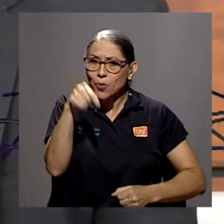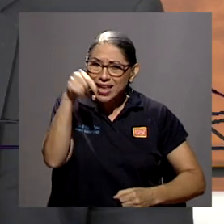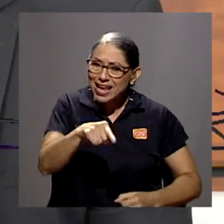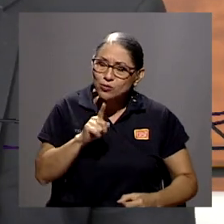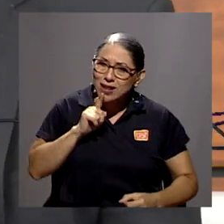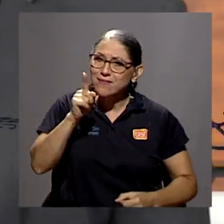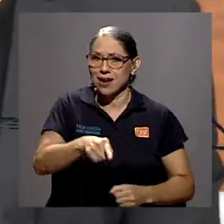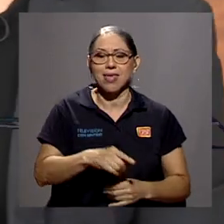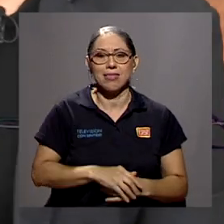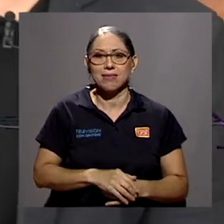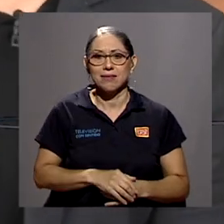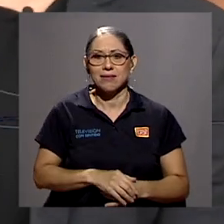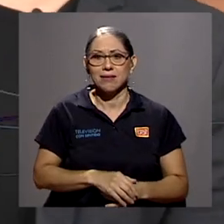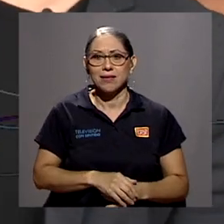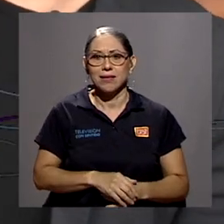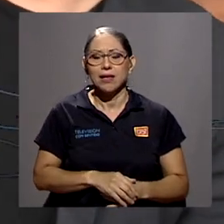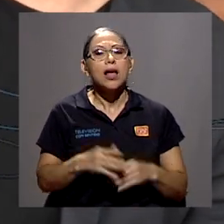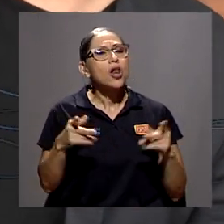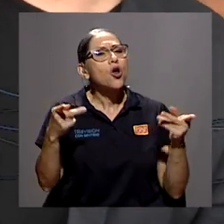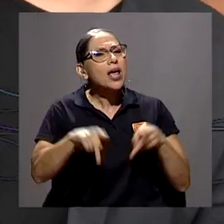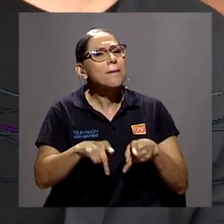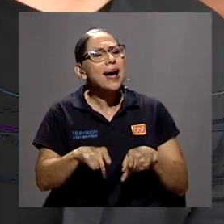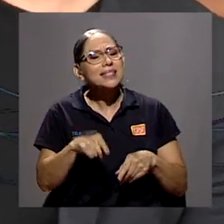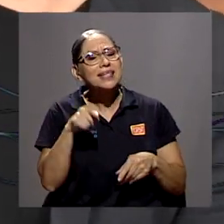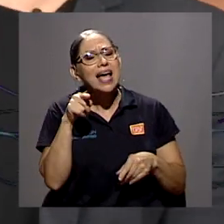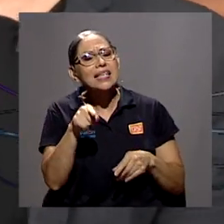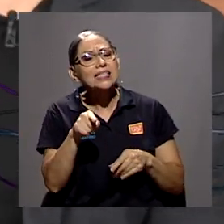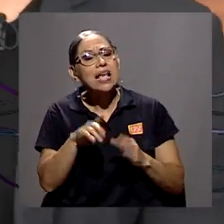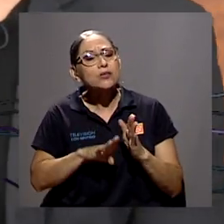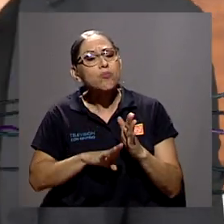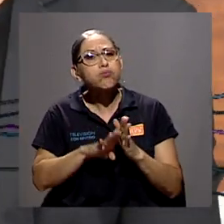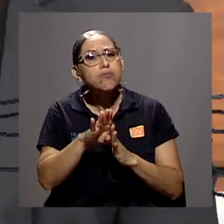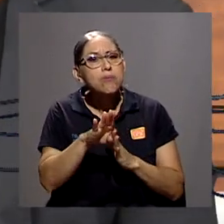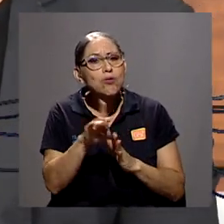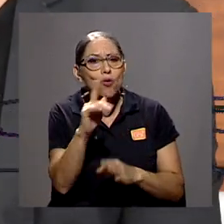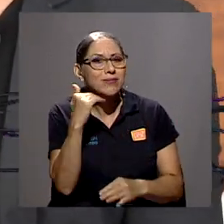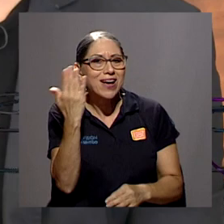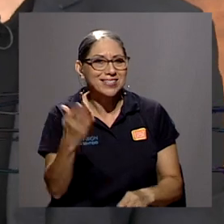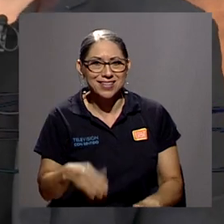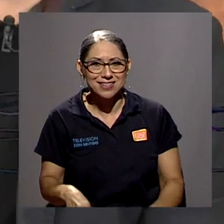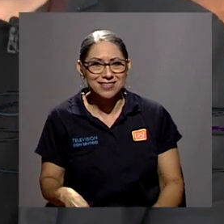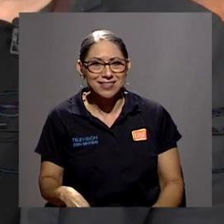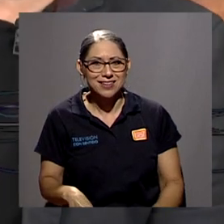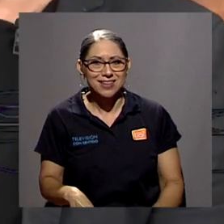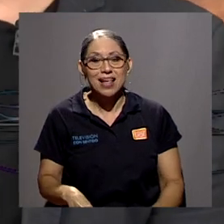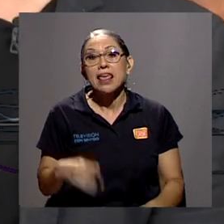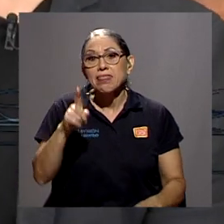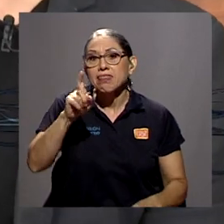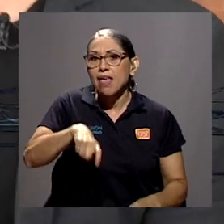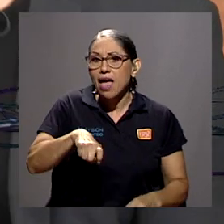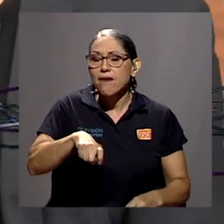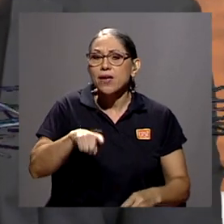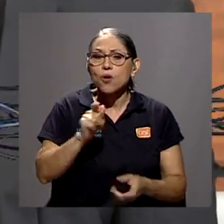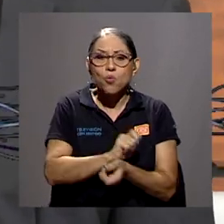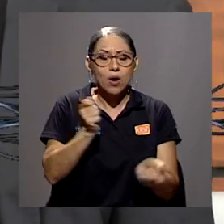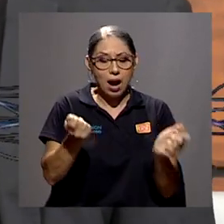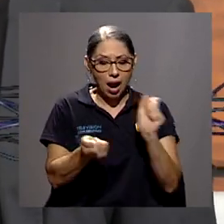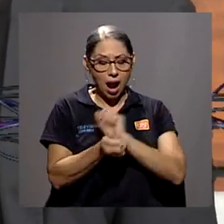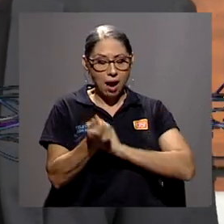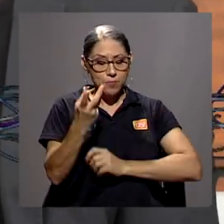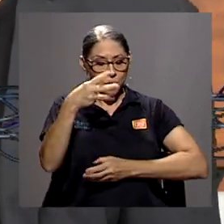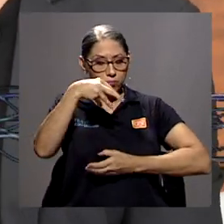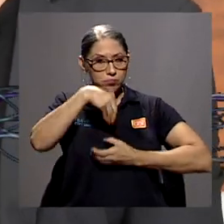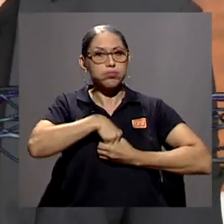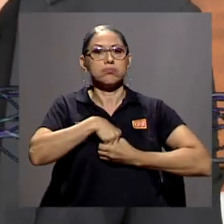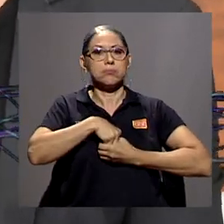es la realidad lo que pasa es que ese paso de pequeño no es tan fácil darlo porque tiene que tener y tiene que dar un cambio interno tenemos